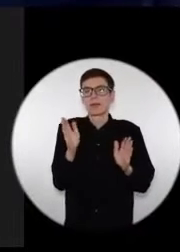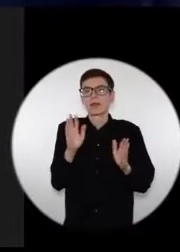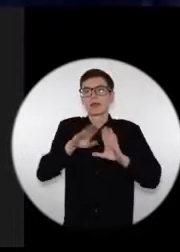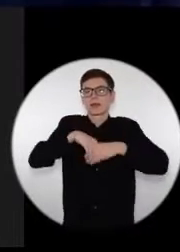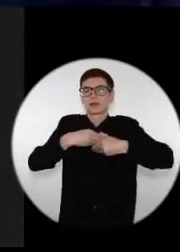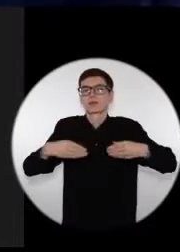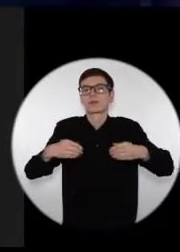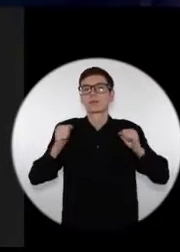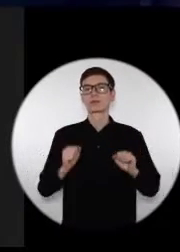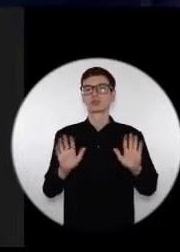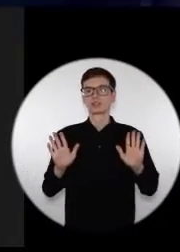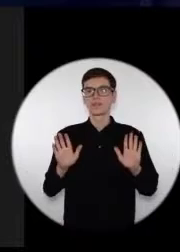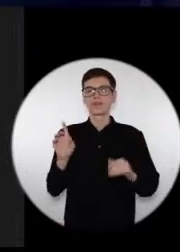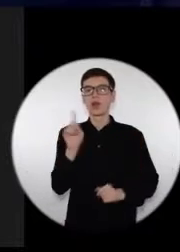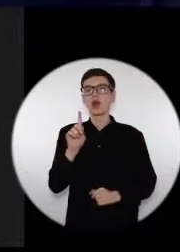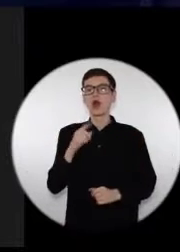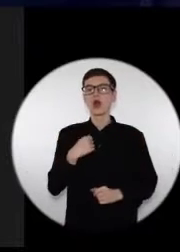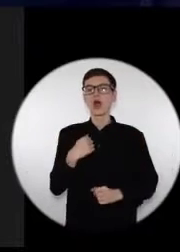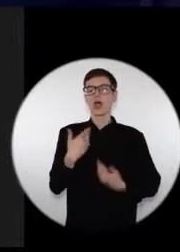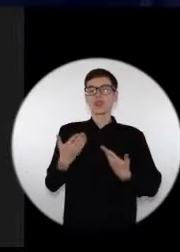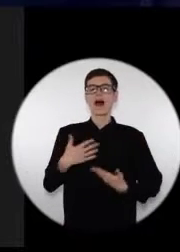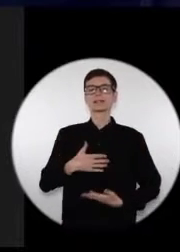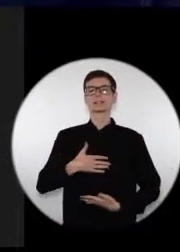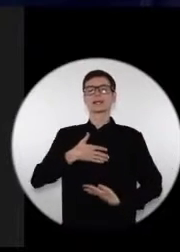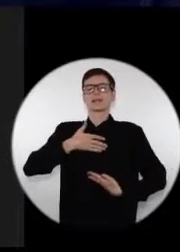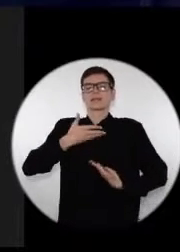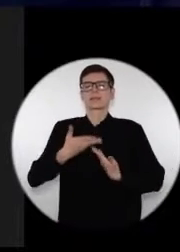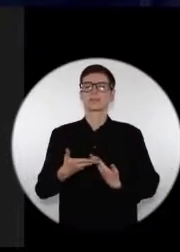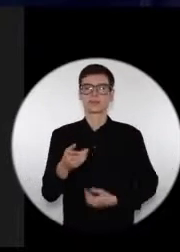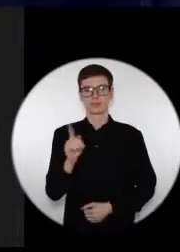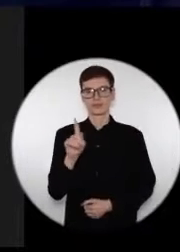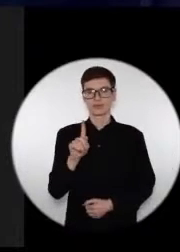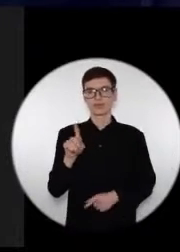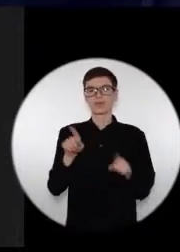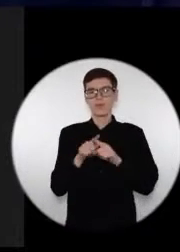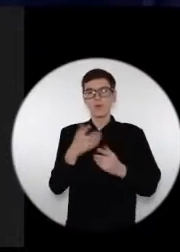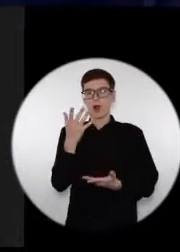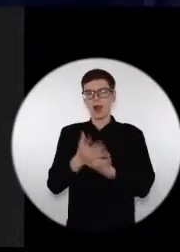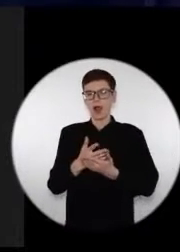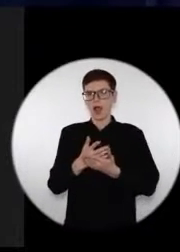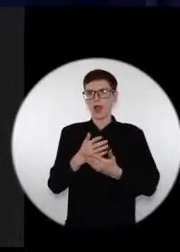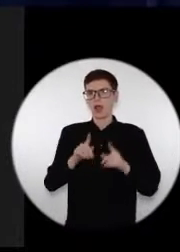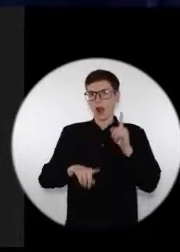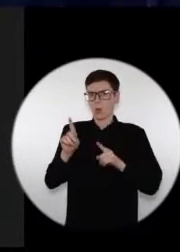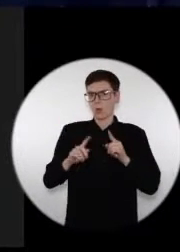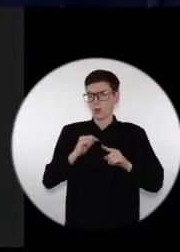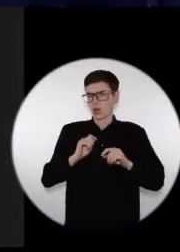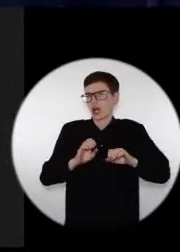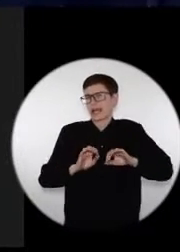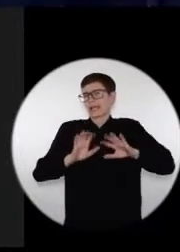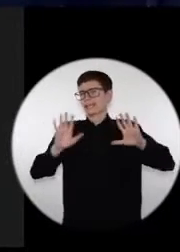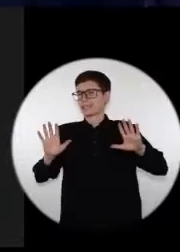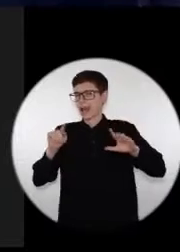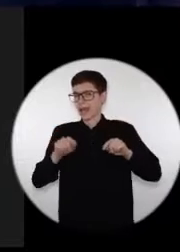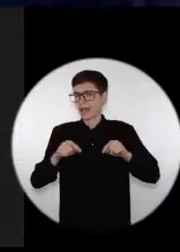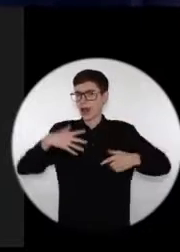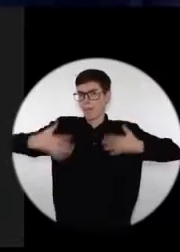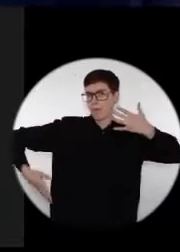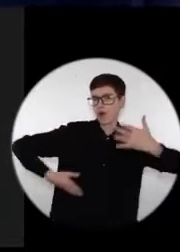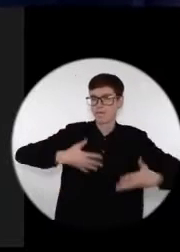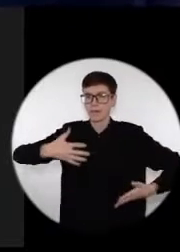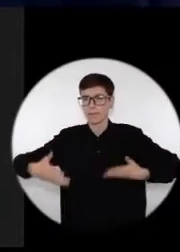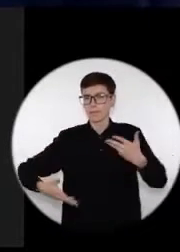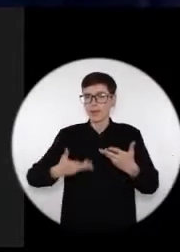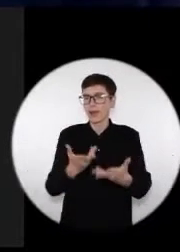de nada personal derechamente y mental claro que no se ponga sentimental ahora hay una